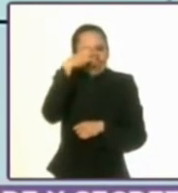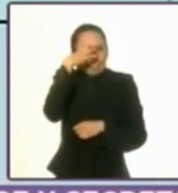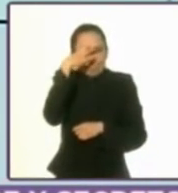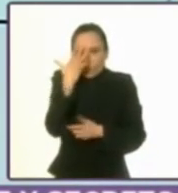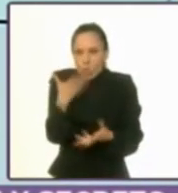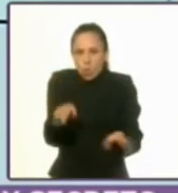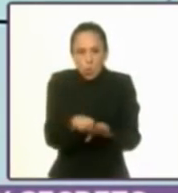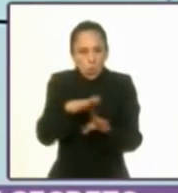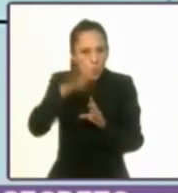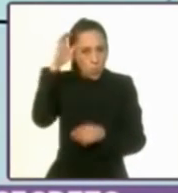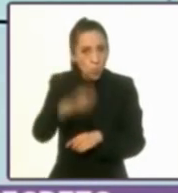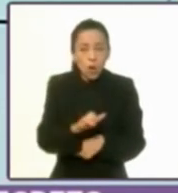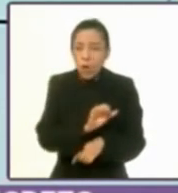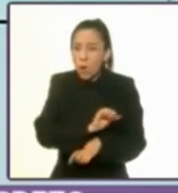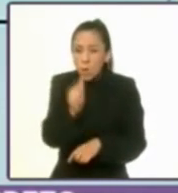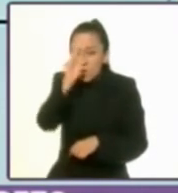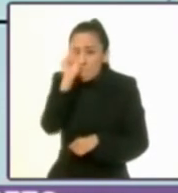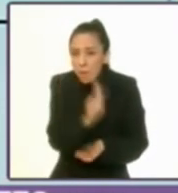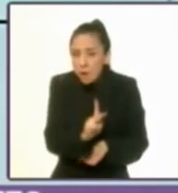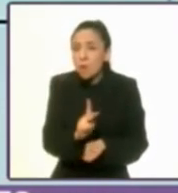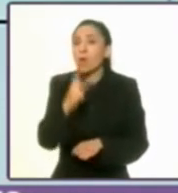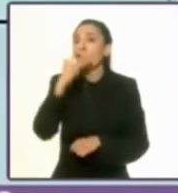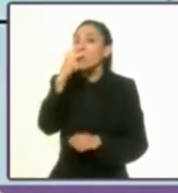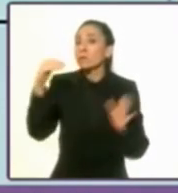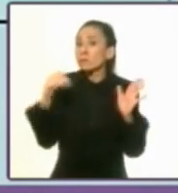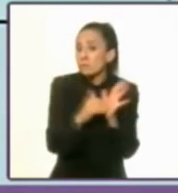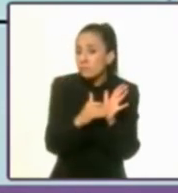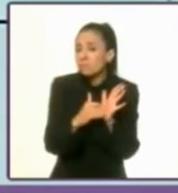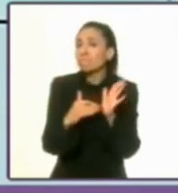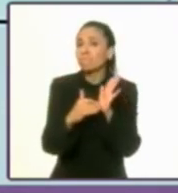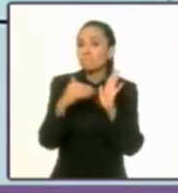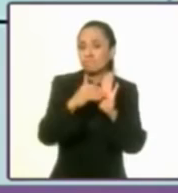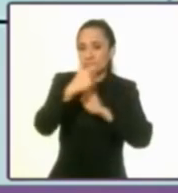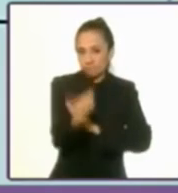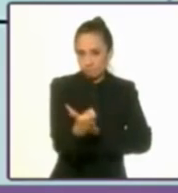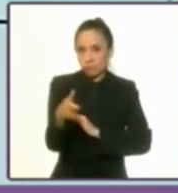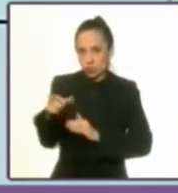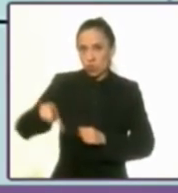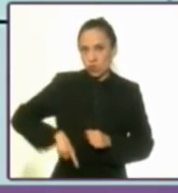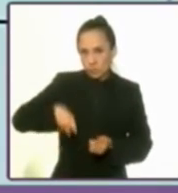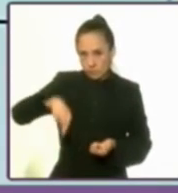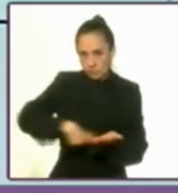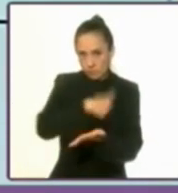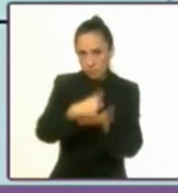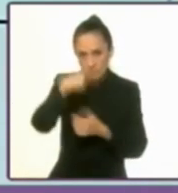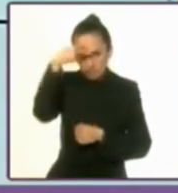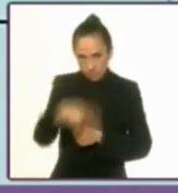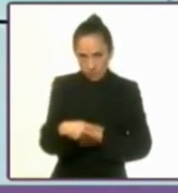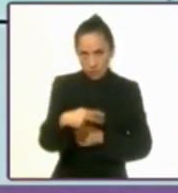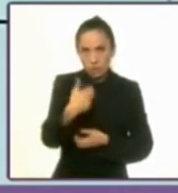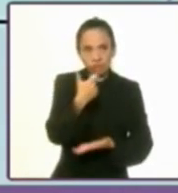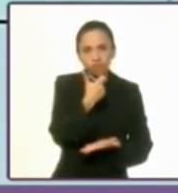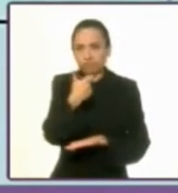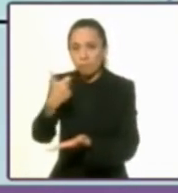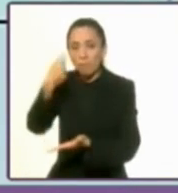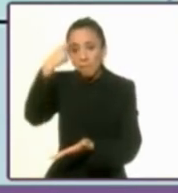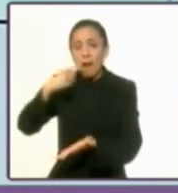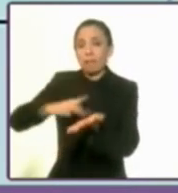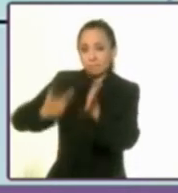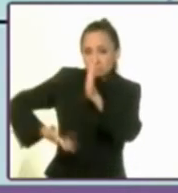8 mil millones de pesos del gobierno de la ciudad de mexico destinados para la reconstrucción